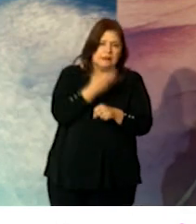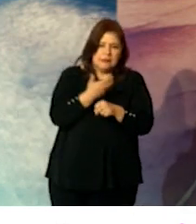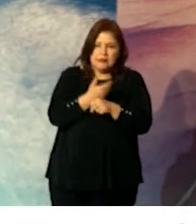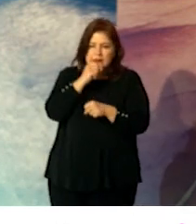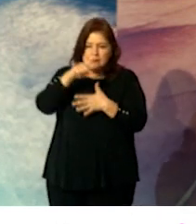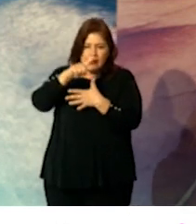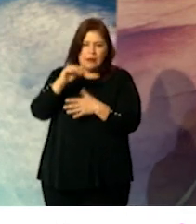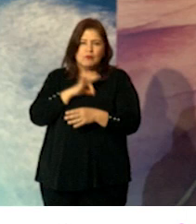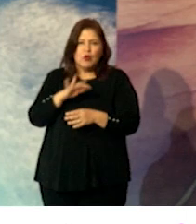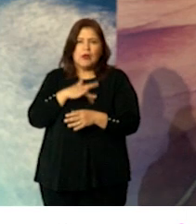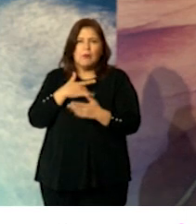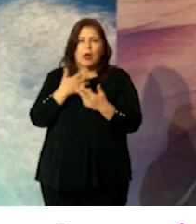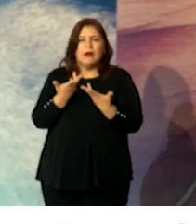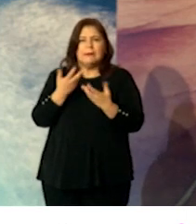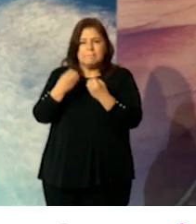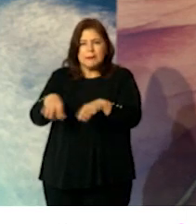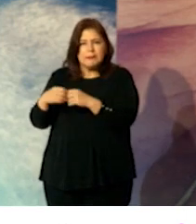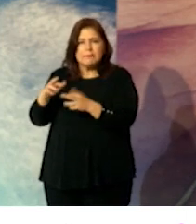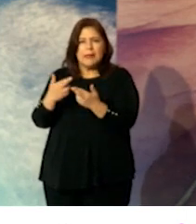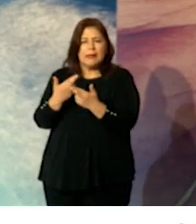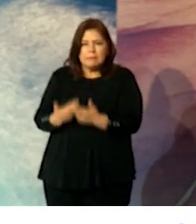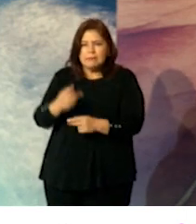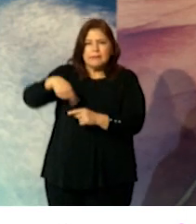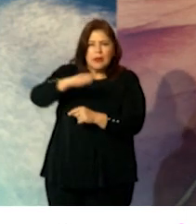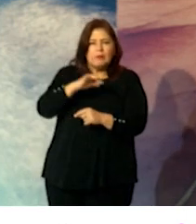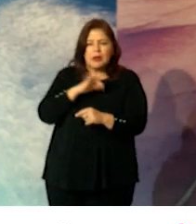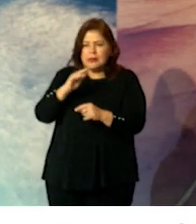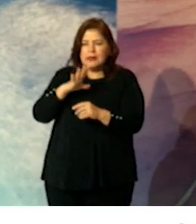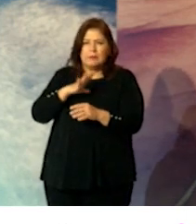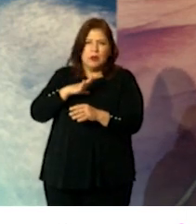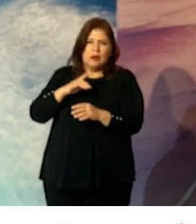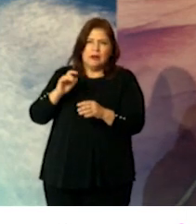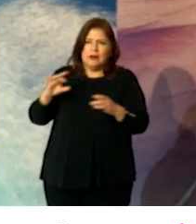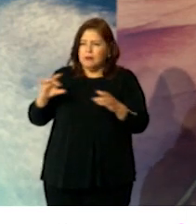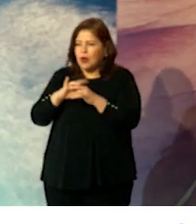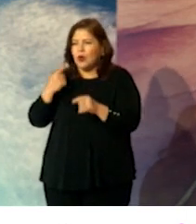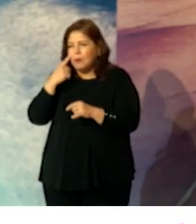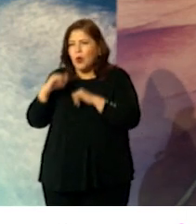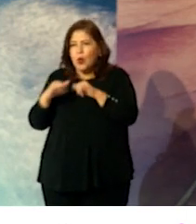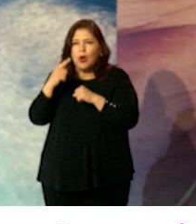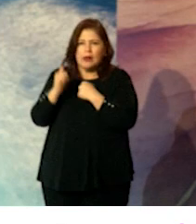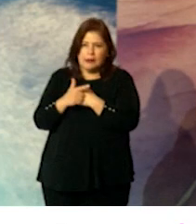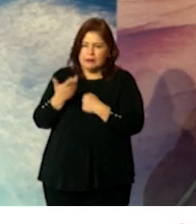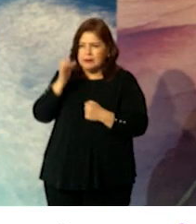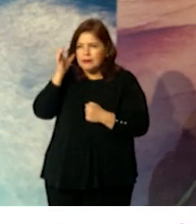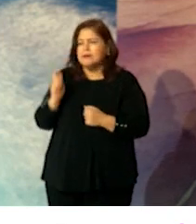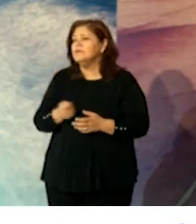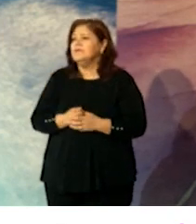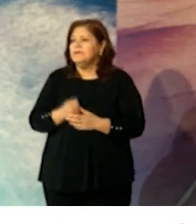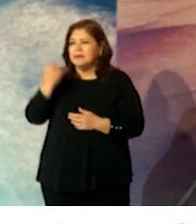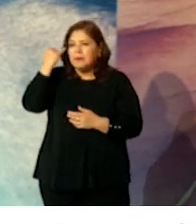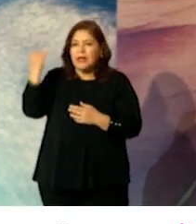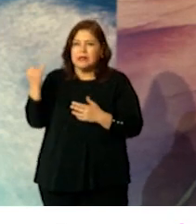por explotación de recursos y por ser un sitio de conflictividad geopolítica con China. Y ahí vamos. Pero ustedes se imaginan